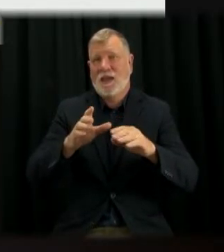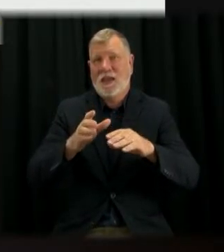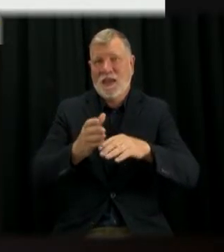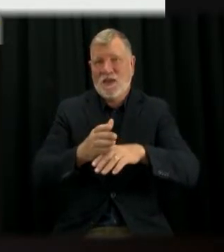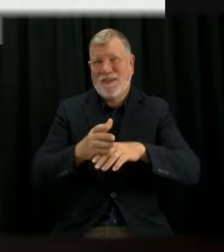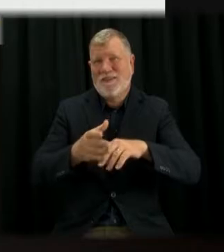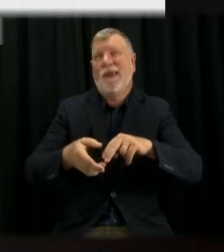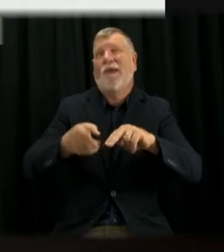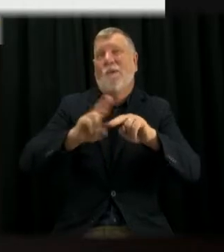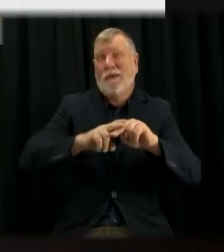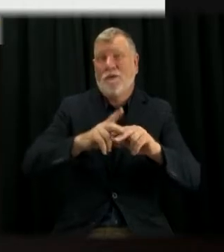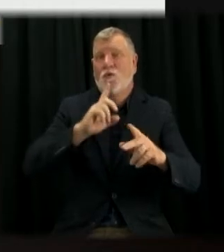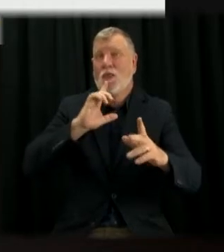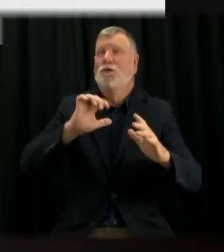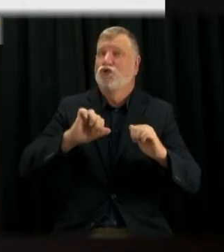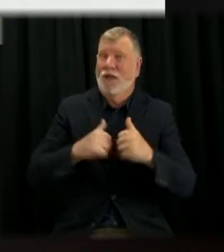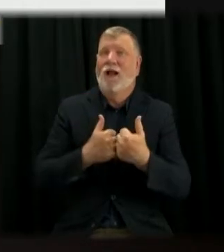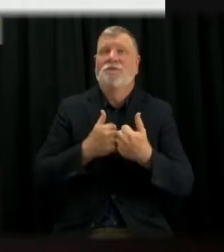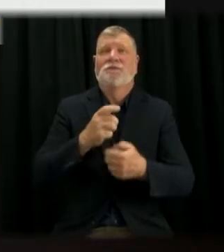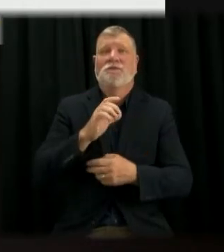aumenta los retos